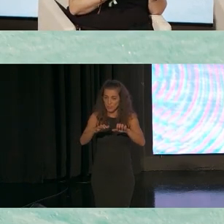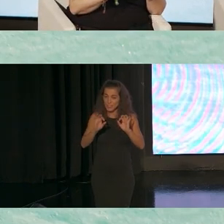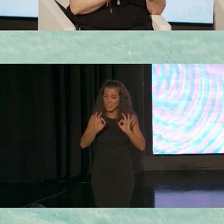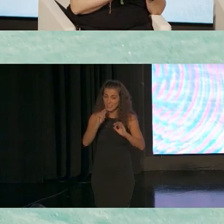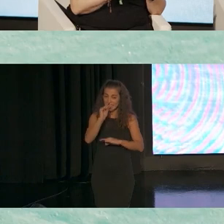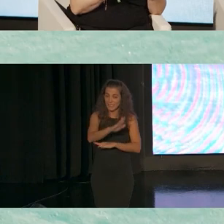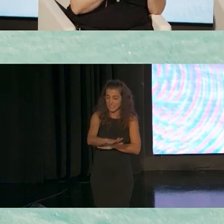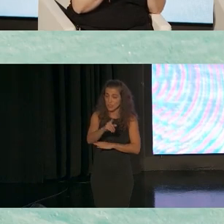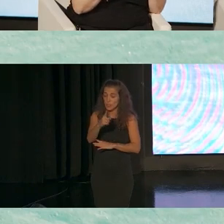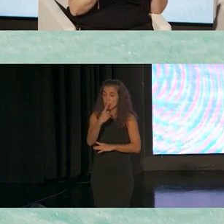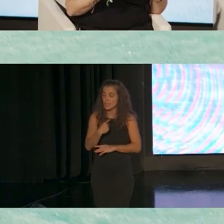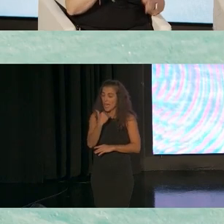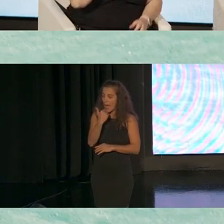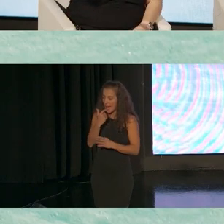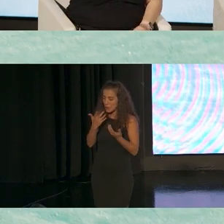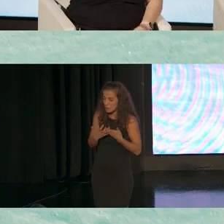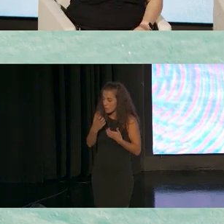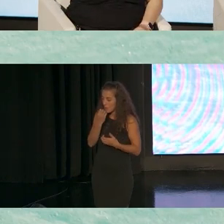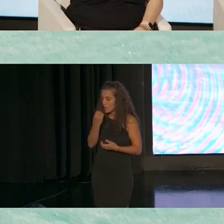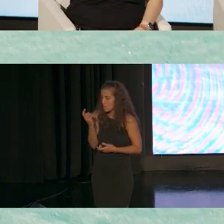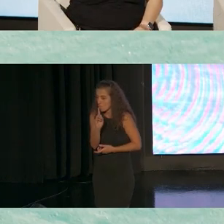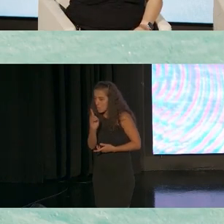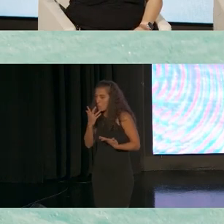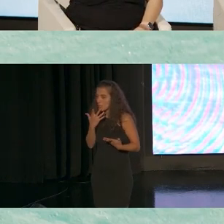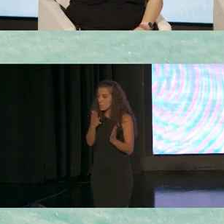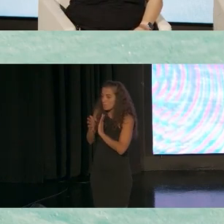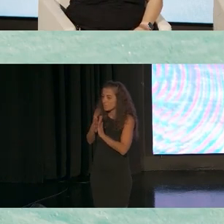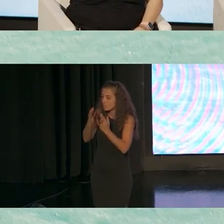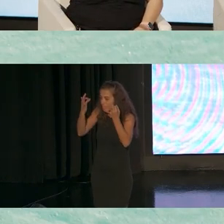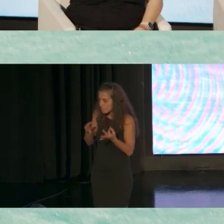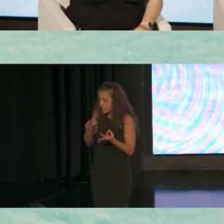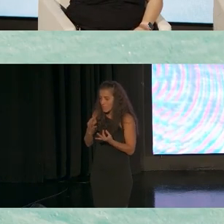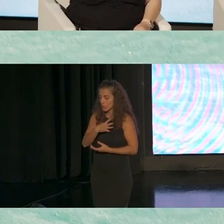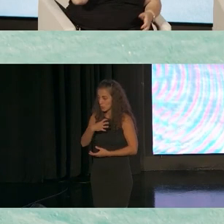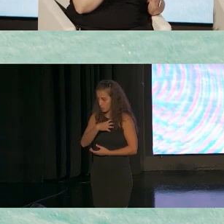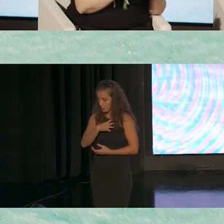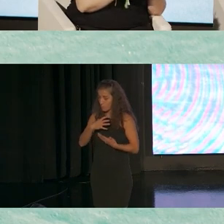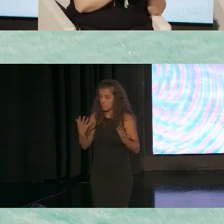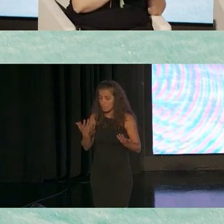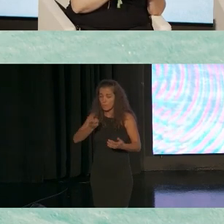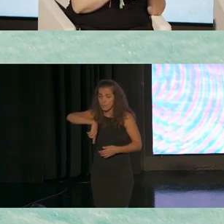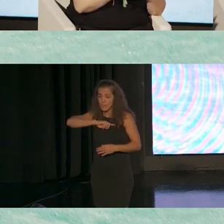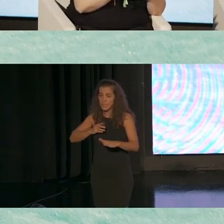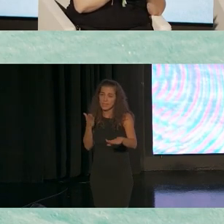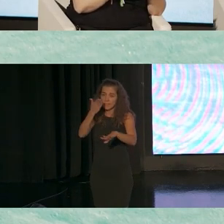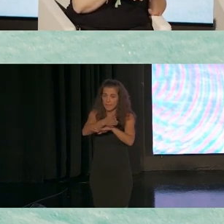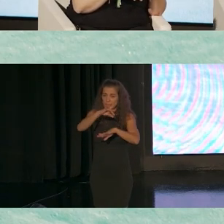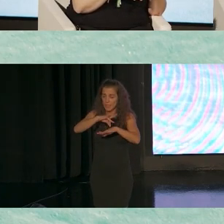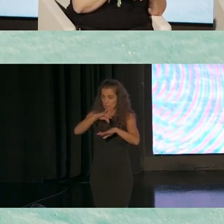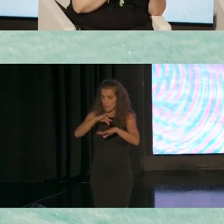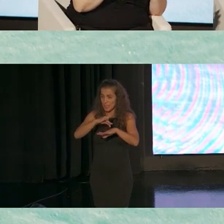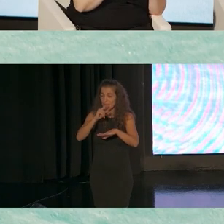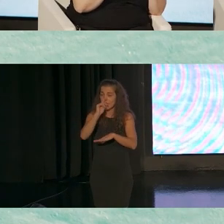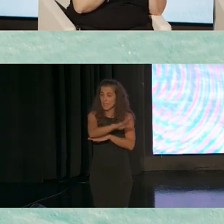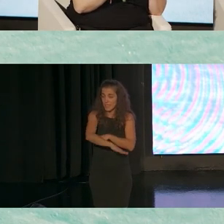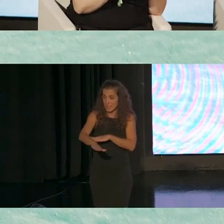que tampoco Nos podía dar una explicación de lo que pasaba Así que acudimos al pediatra y él nos derivó a neurología al hospital